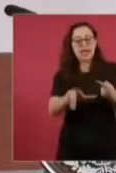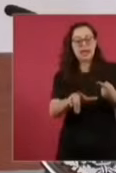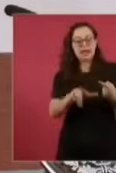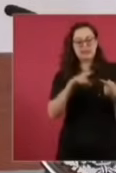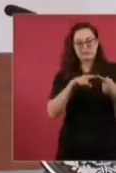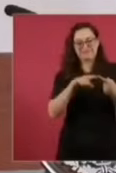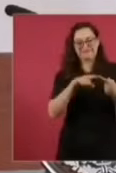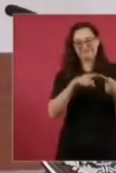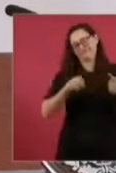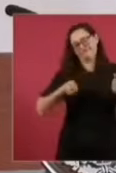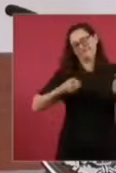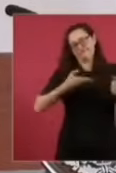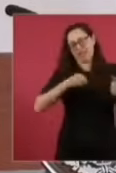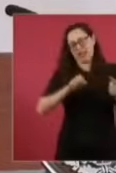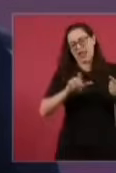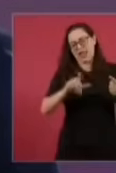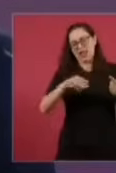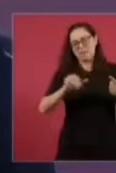Guzmán López.